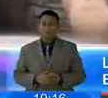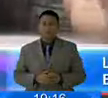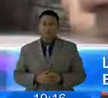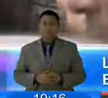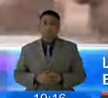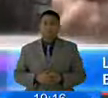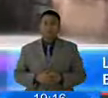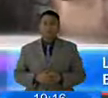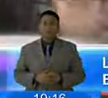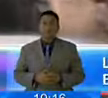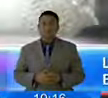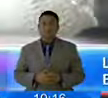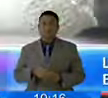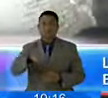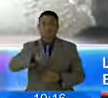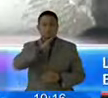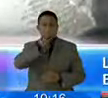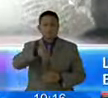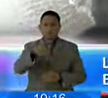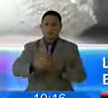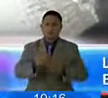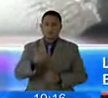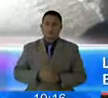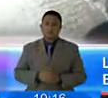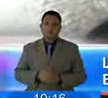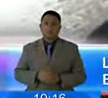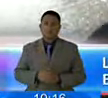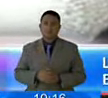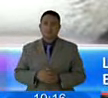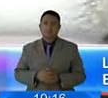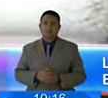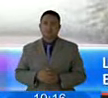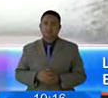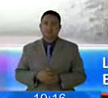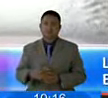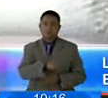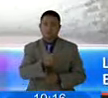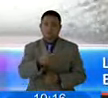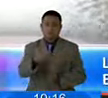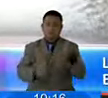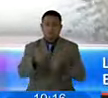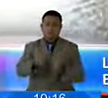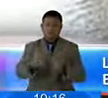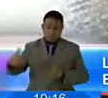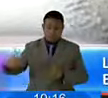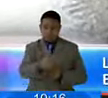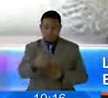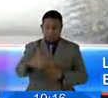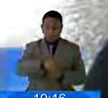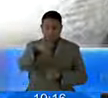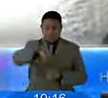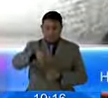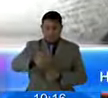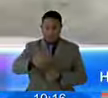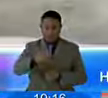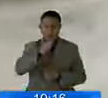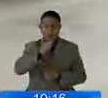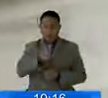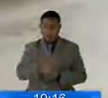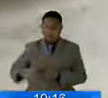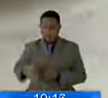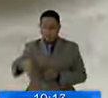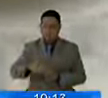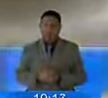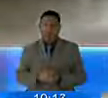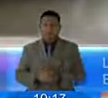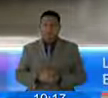abajo. Esto siempre. Nada, los carros pasan para allí, para acá, para allí, para acá y es peor la que hacen meter para acá el agua. Por otro